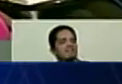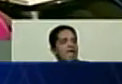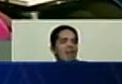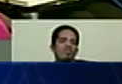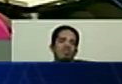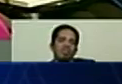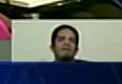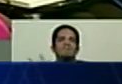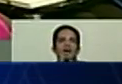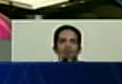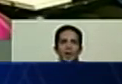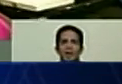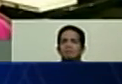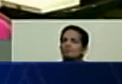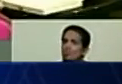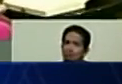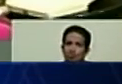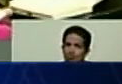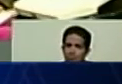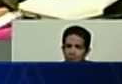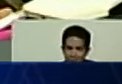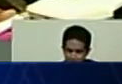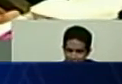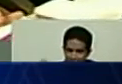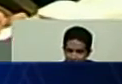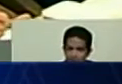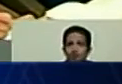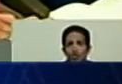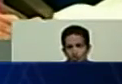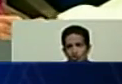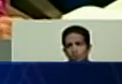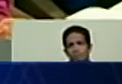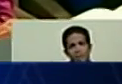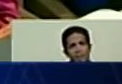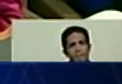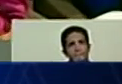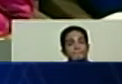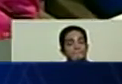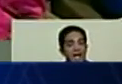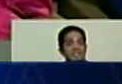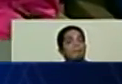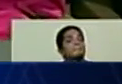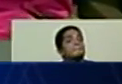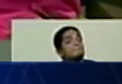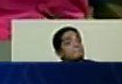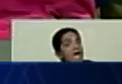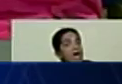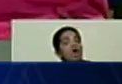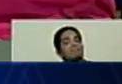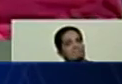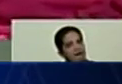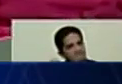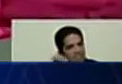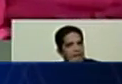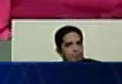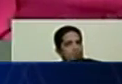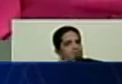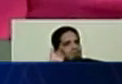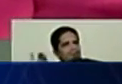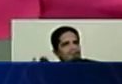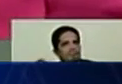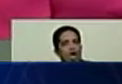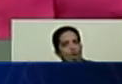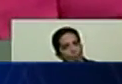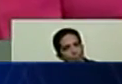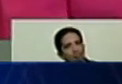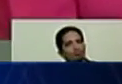Nosotros somos un pueblo de paz, nuestra diplomacia es de paz, pero defenderemos la soberanía de Venezuela en perfecta unión